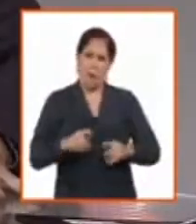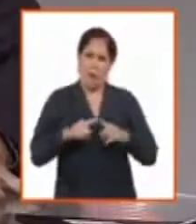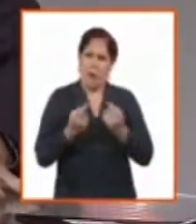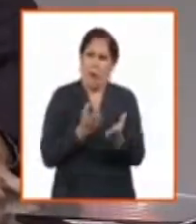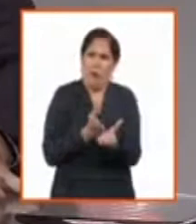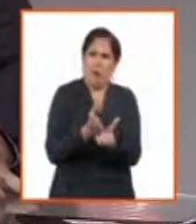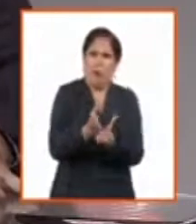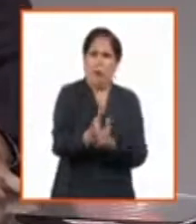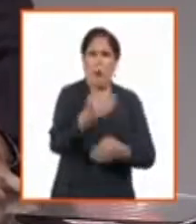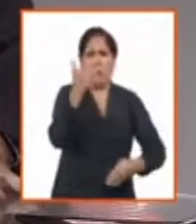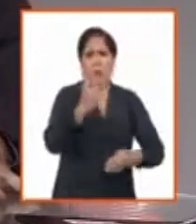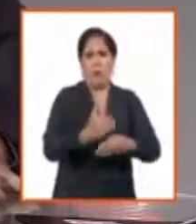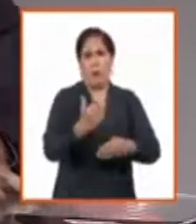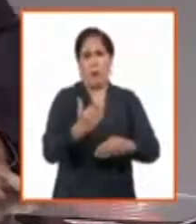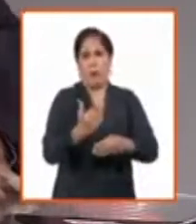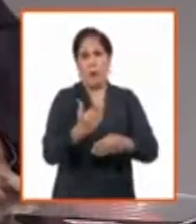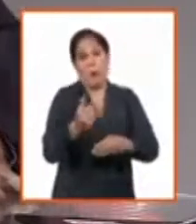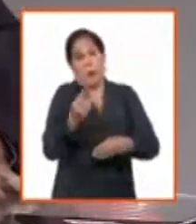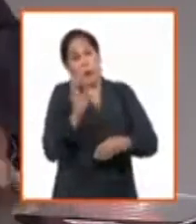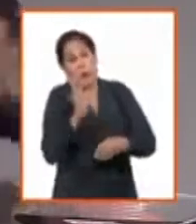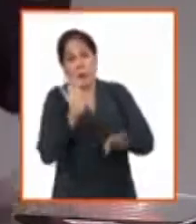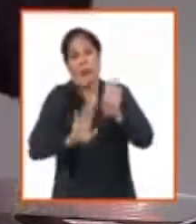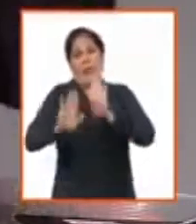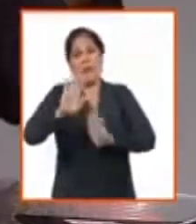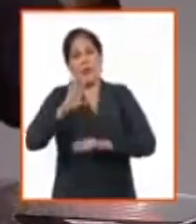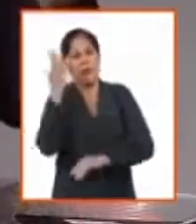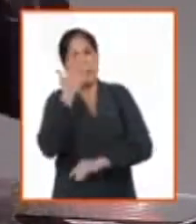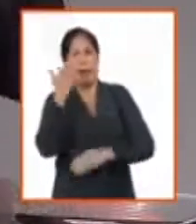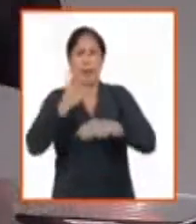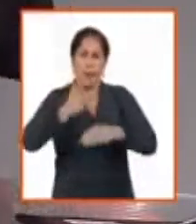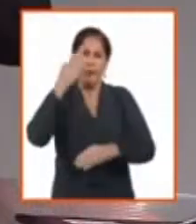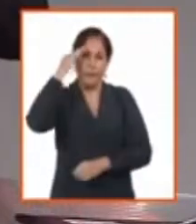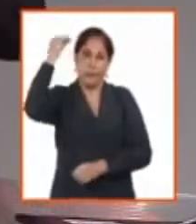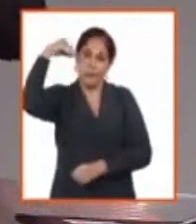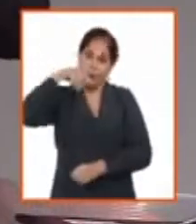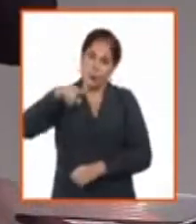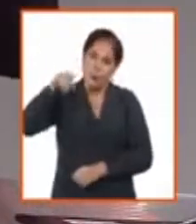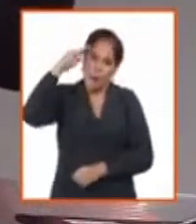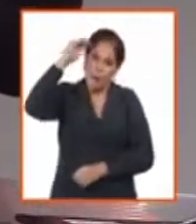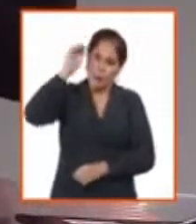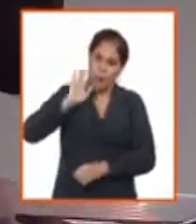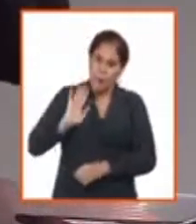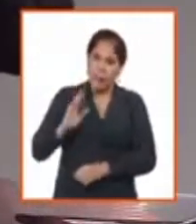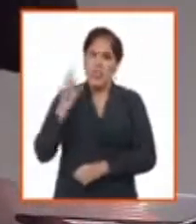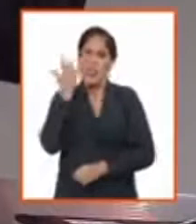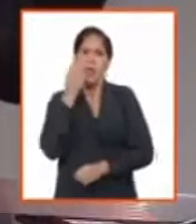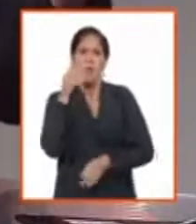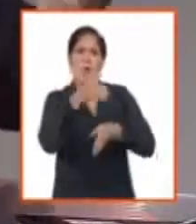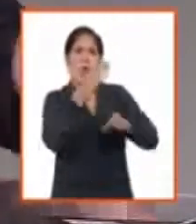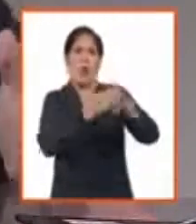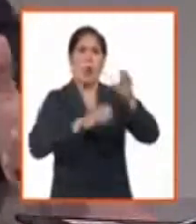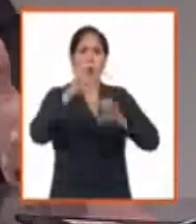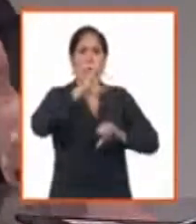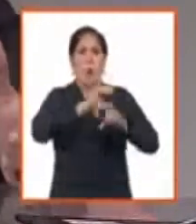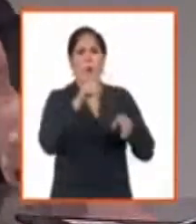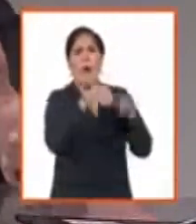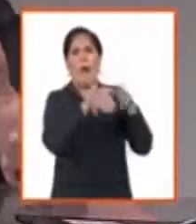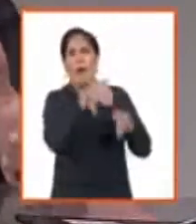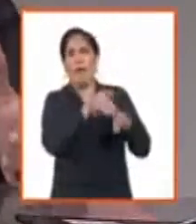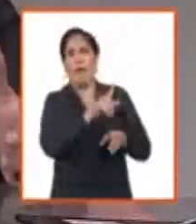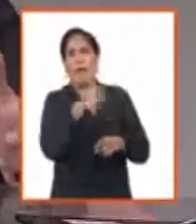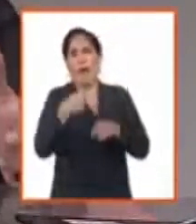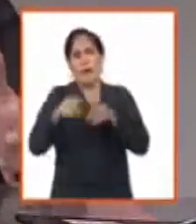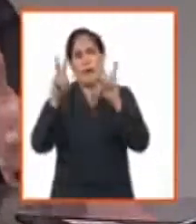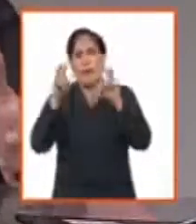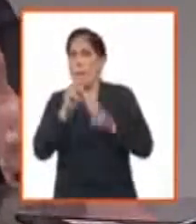cuenten el bloqueo bueno lo defiende ya sabemos quiénes no en fin es quizás quienes fueron a esta cumbre para evitar que se hablen de otros